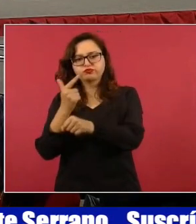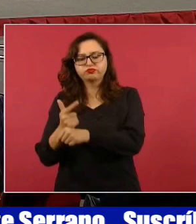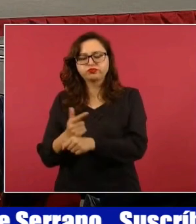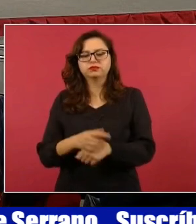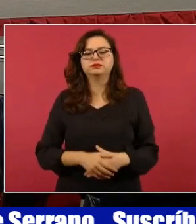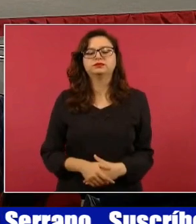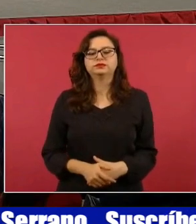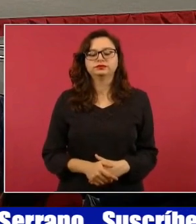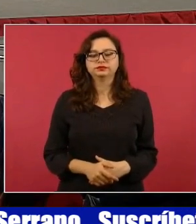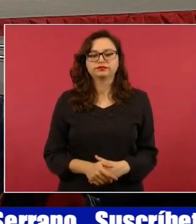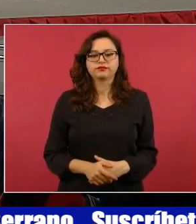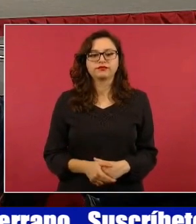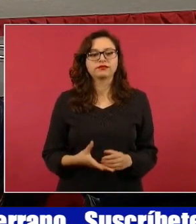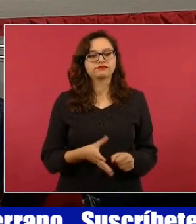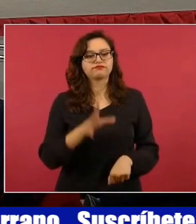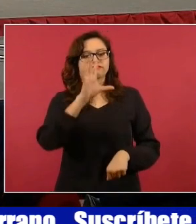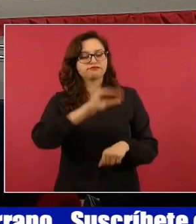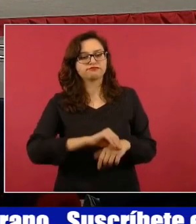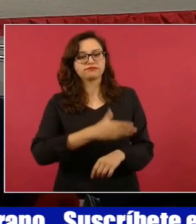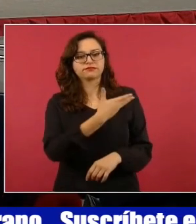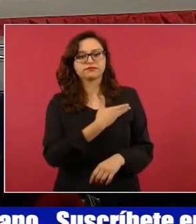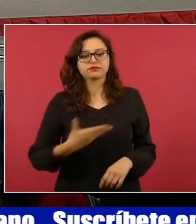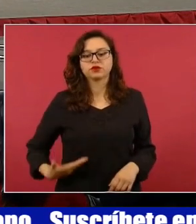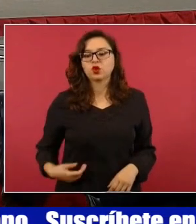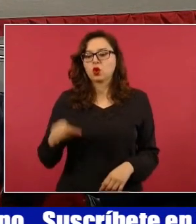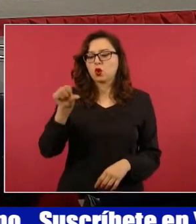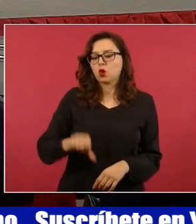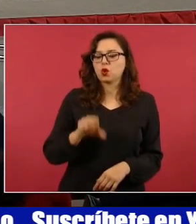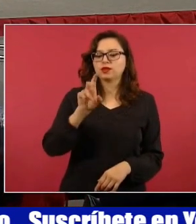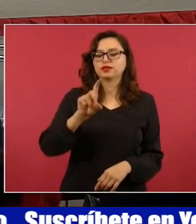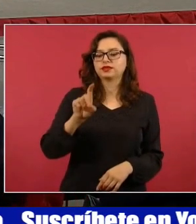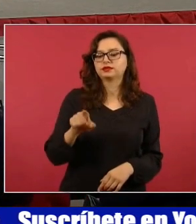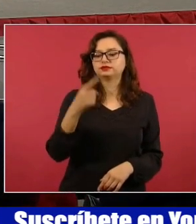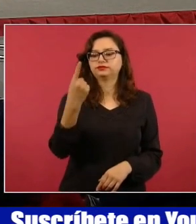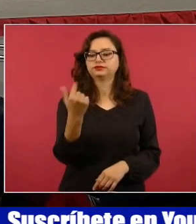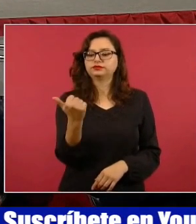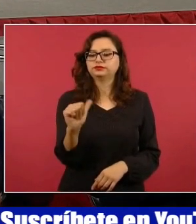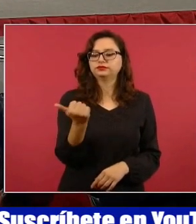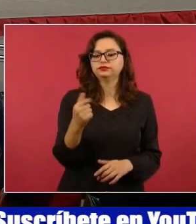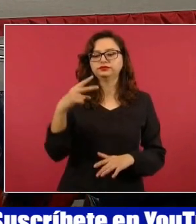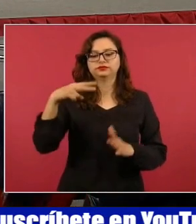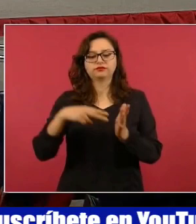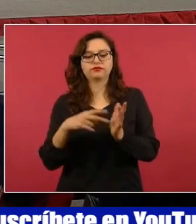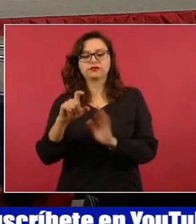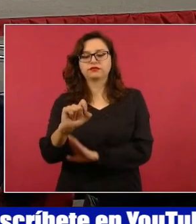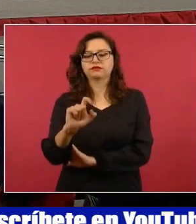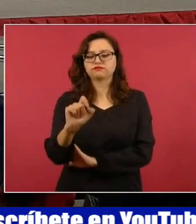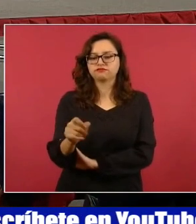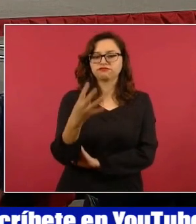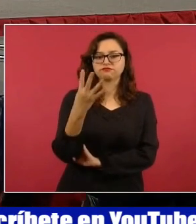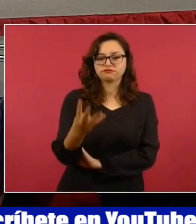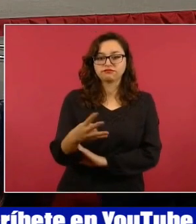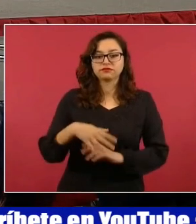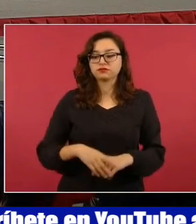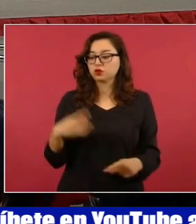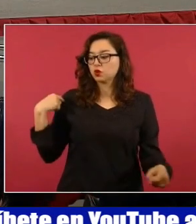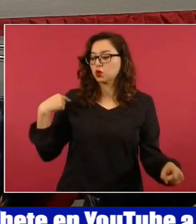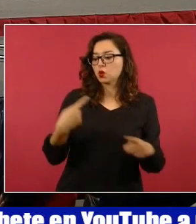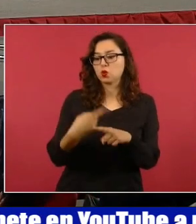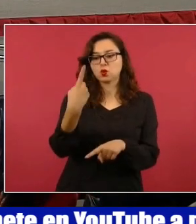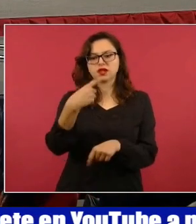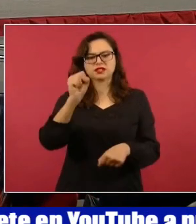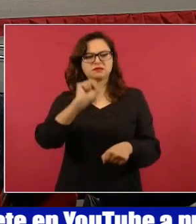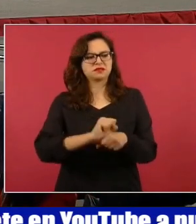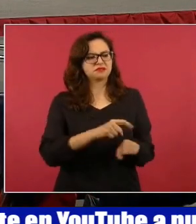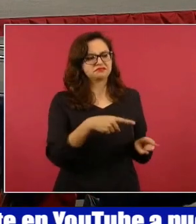Con su permiso, señor presidente. Hoy es 31 de agosto del 2022 y esta es la sección Quién es quién en las mentiras de la semana.